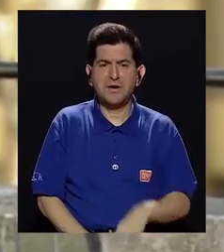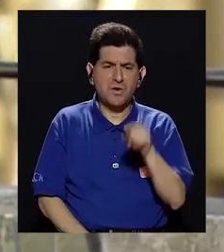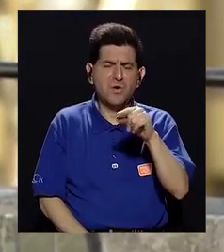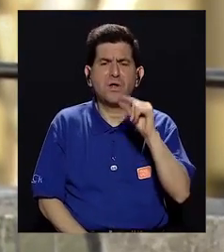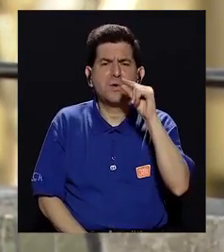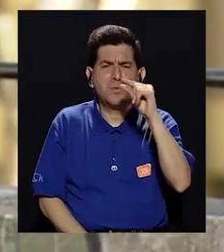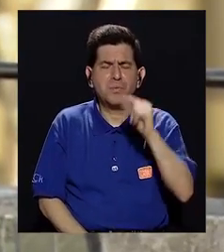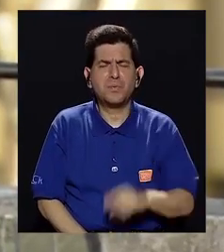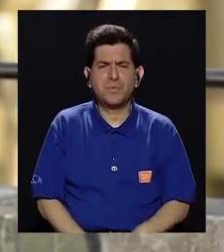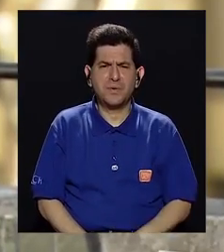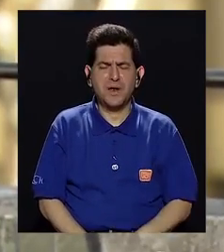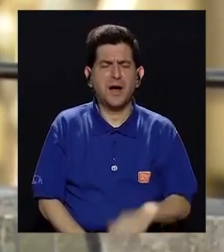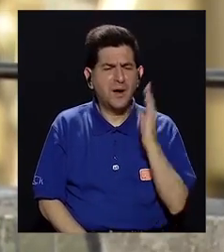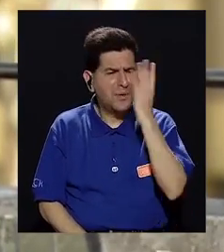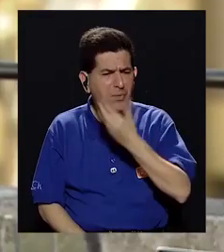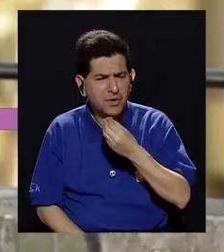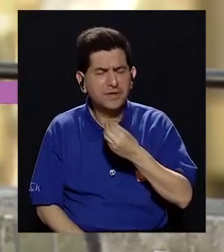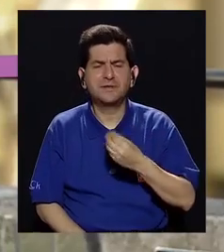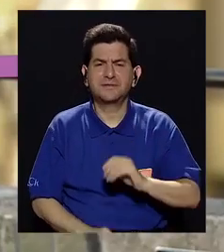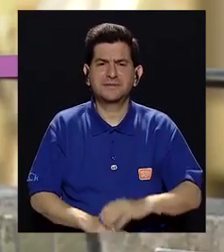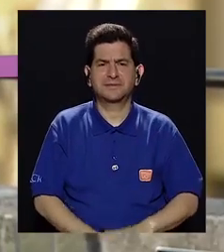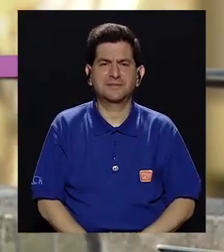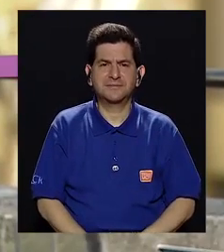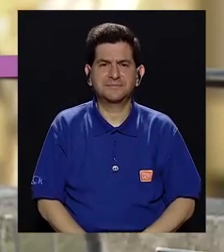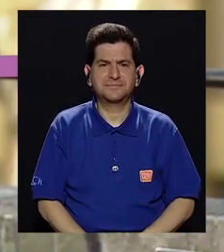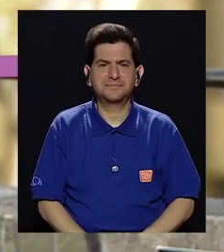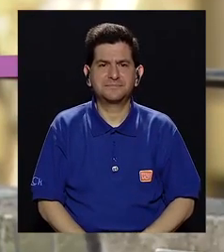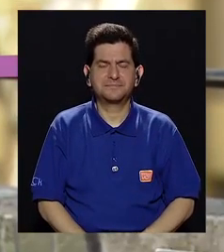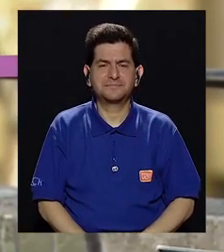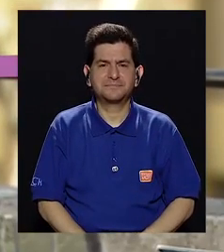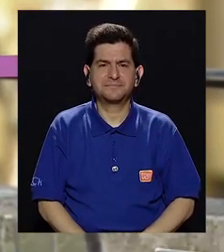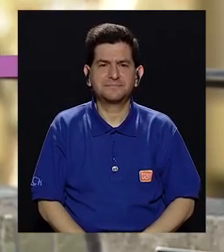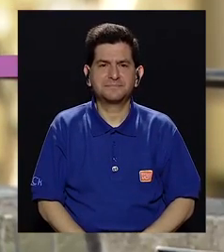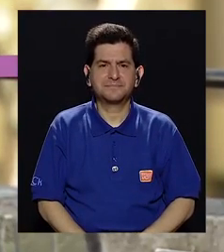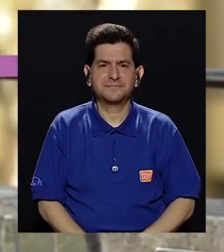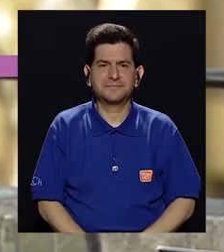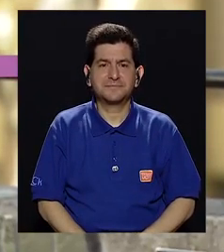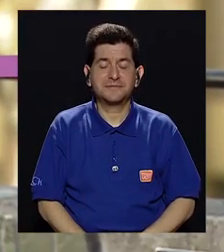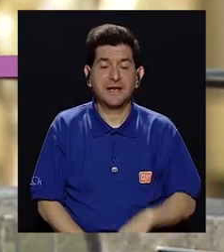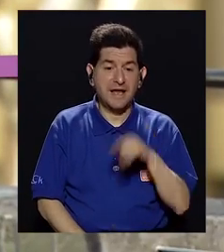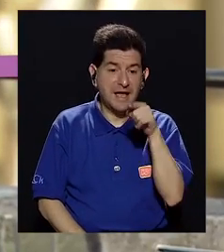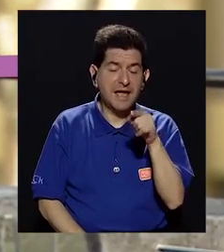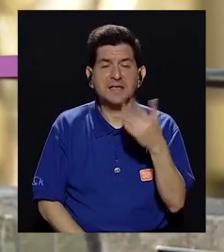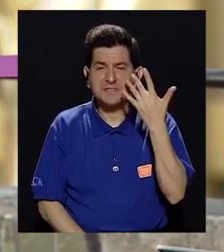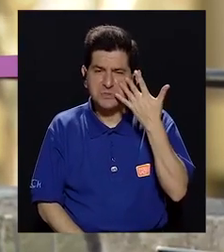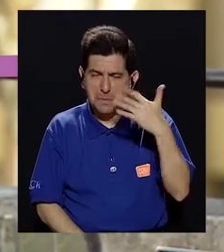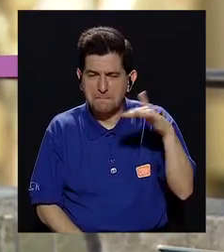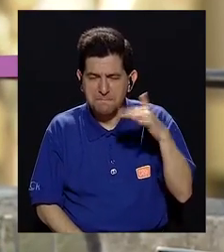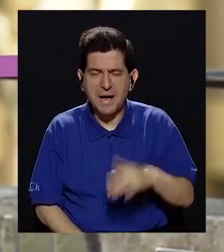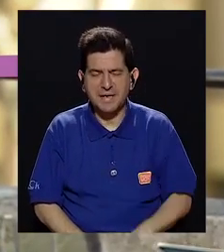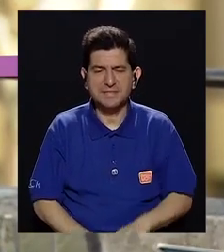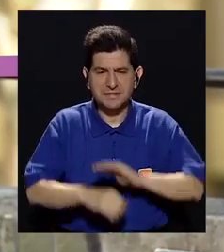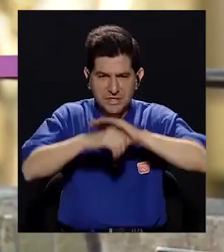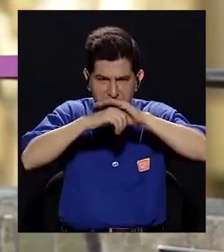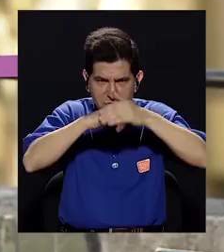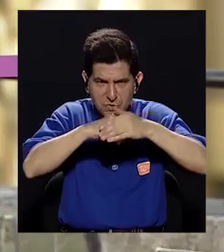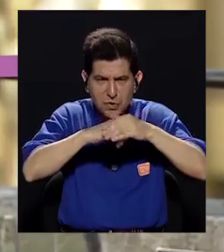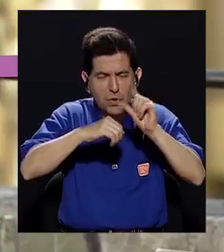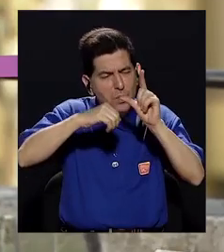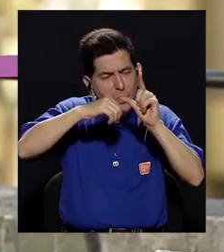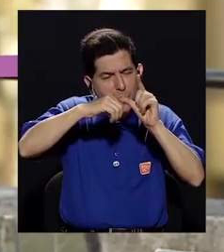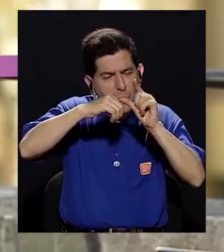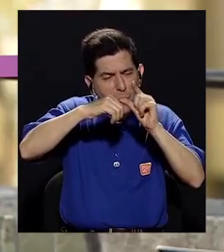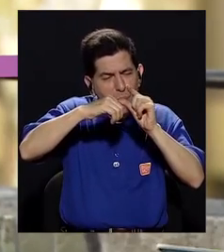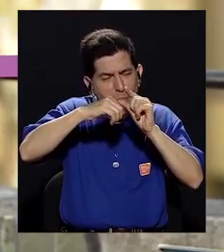carnita del coco es muy lisa y brillante y bonita. Correcto. Entonces el desgaste se viene comparando a esto. Si uno